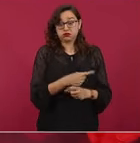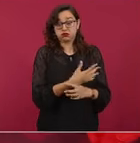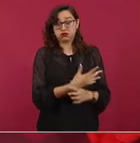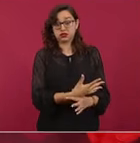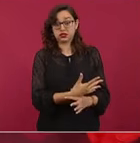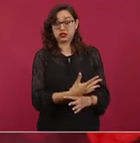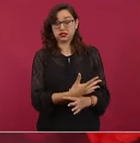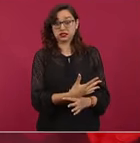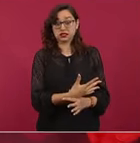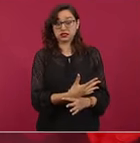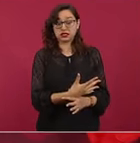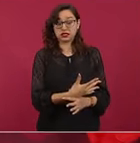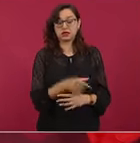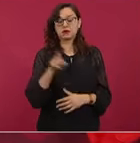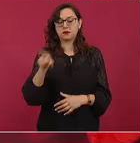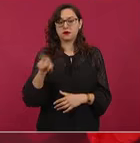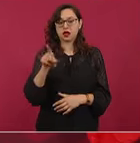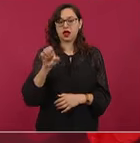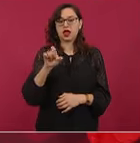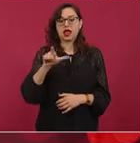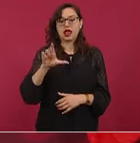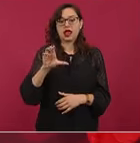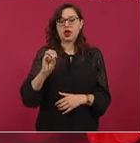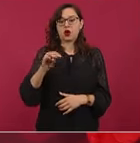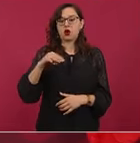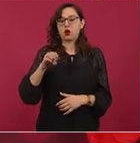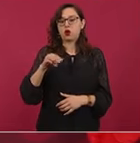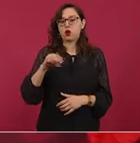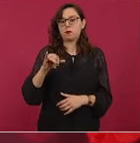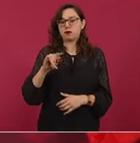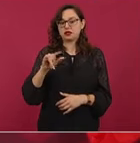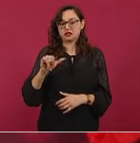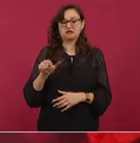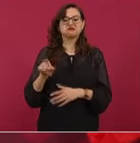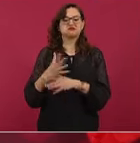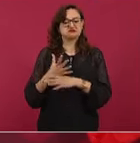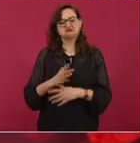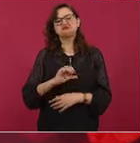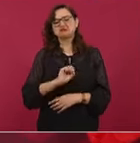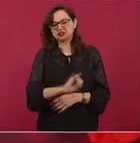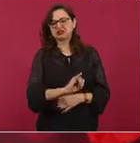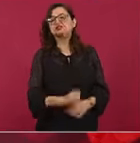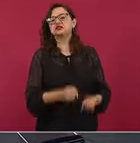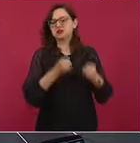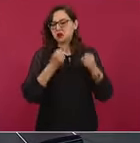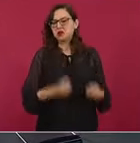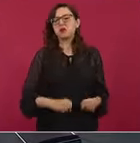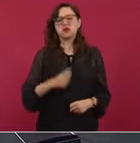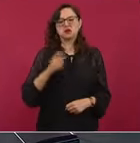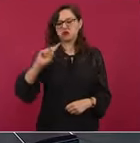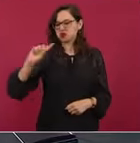Y está con el economista, que también dice que nos va a ir muy mal, el director.